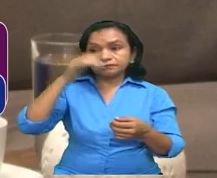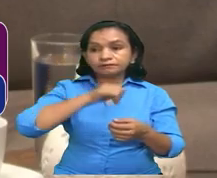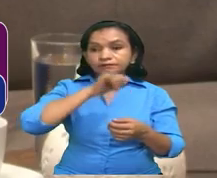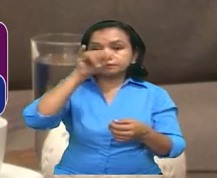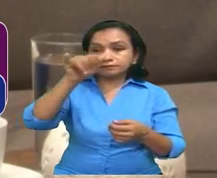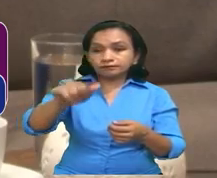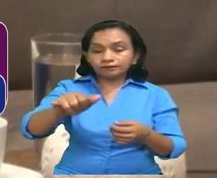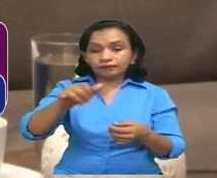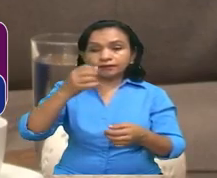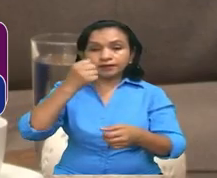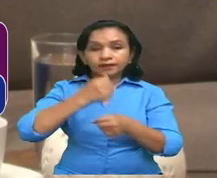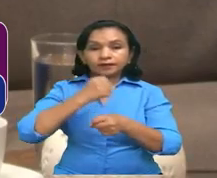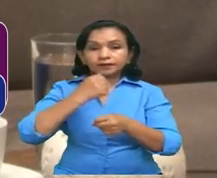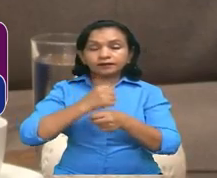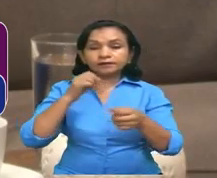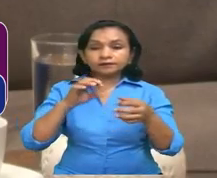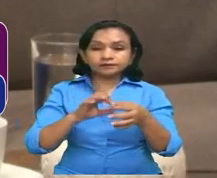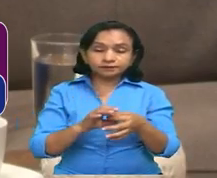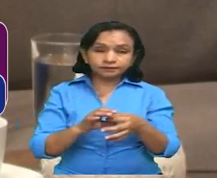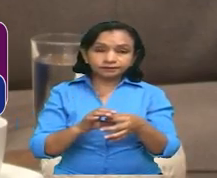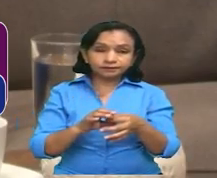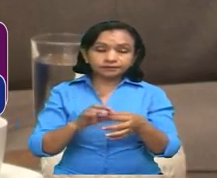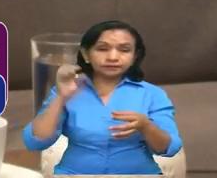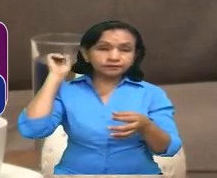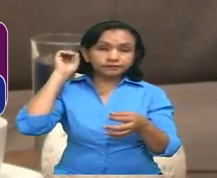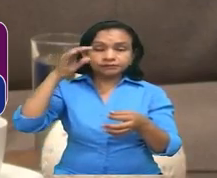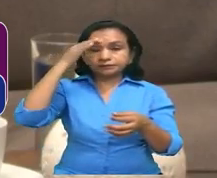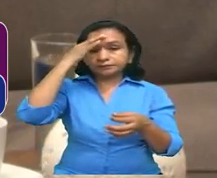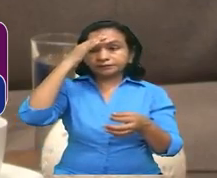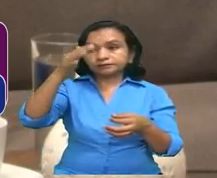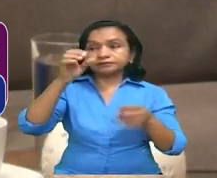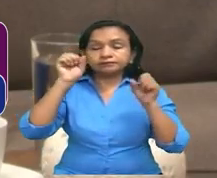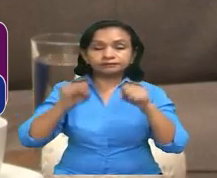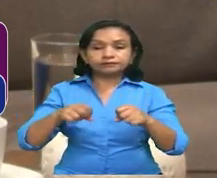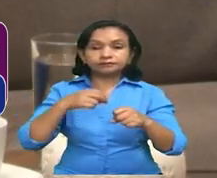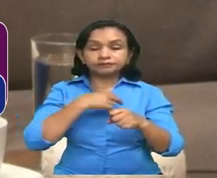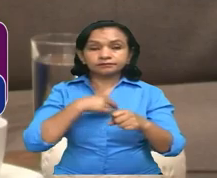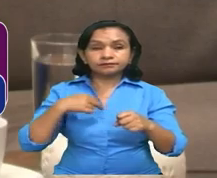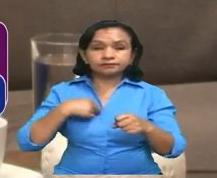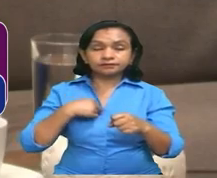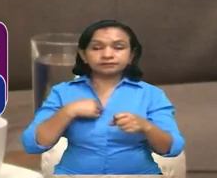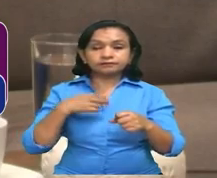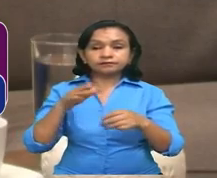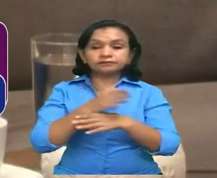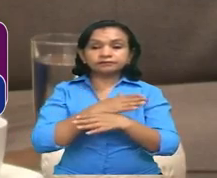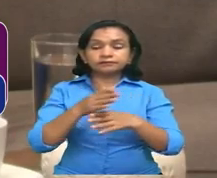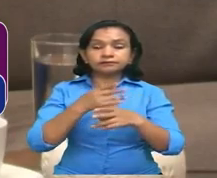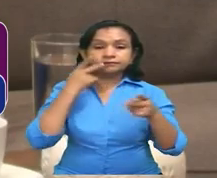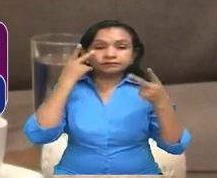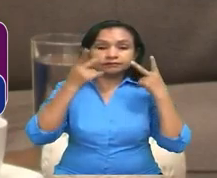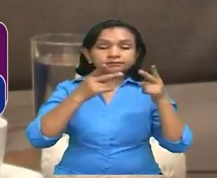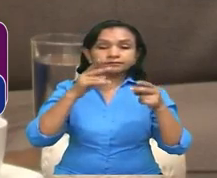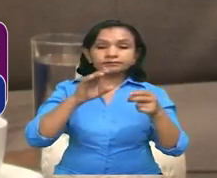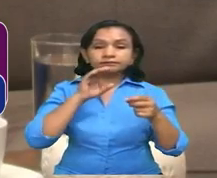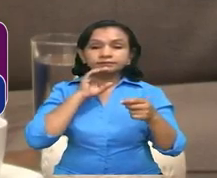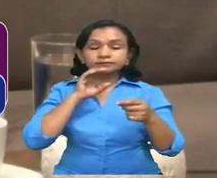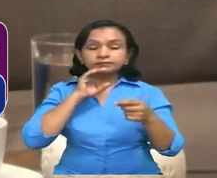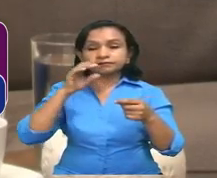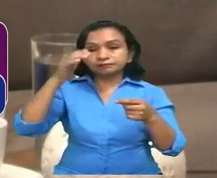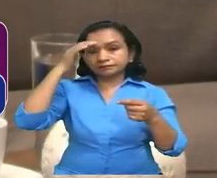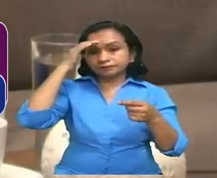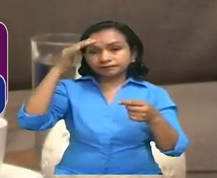la posibilidad y estamos trabajando con México, ya en vista de que se está aperturando una nueva frecuencia a través de Conviasa, en